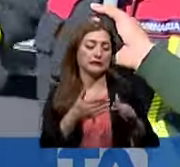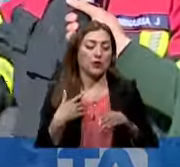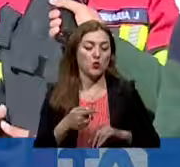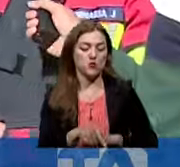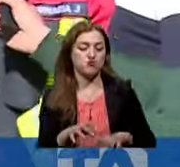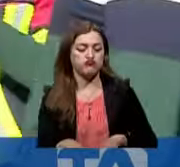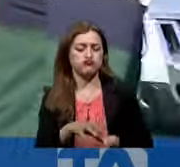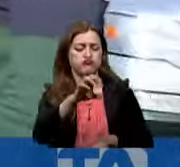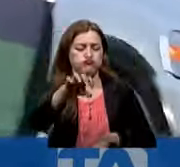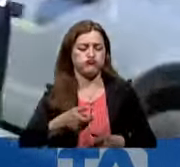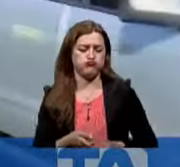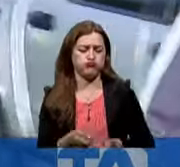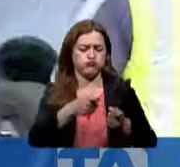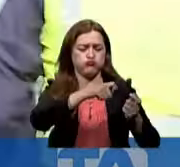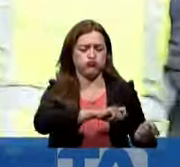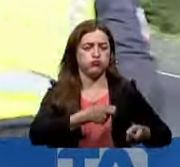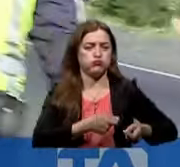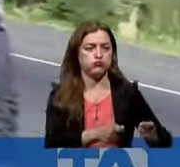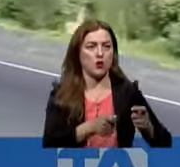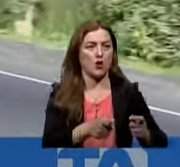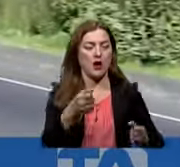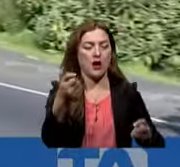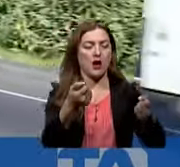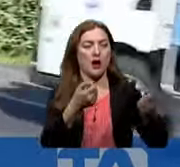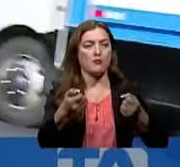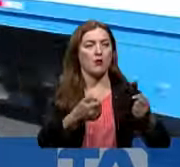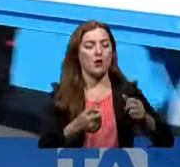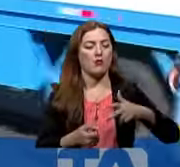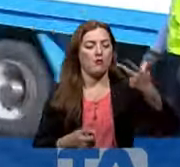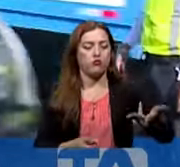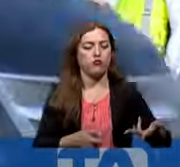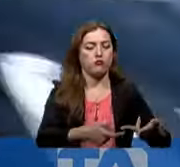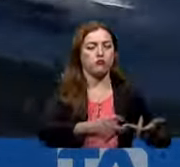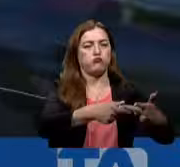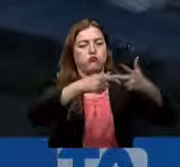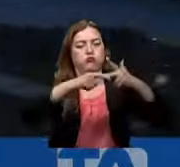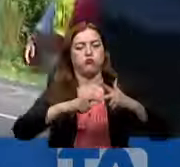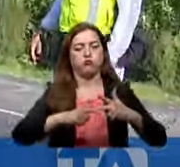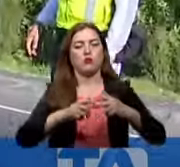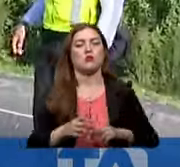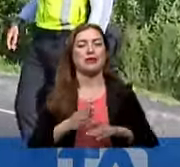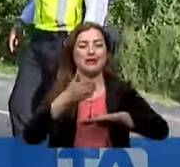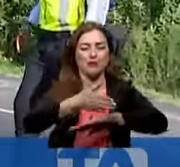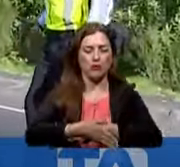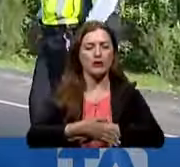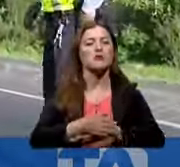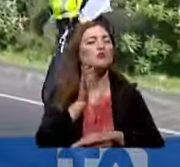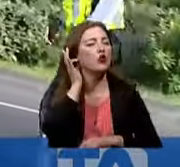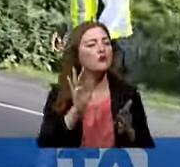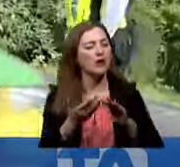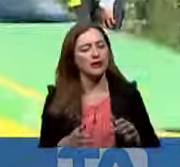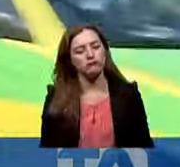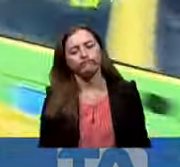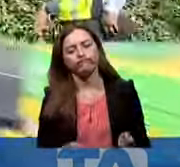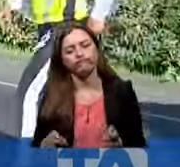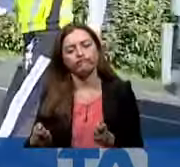estabilizó el camión y luego se procedió a extraer a la víctima. Perfecto, muchísimas gracias al vocero del